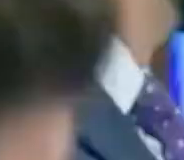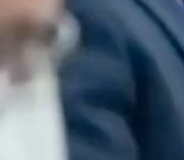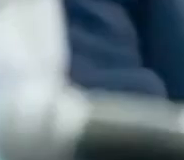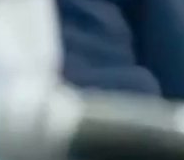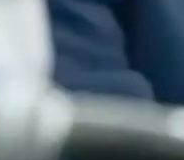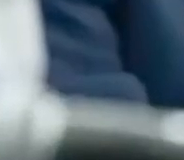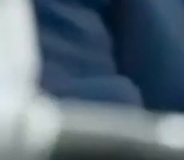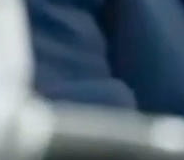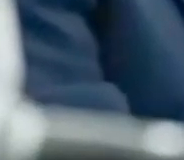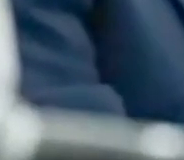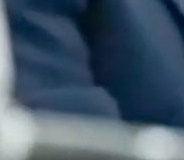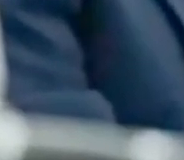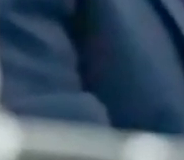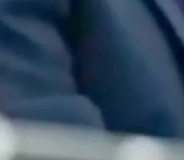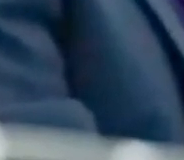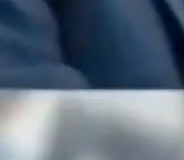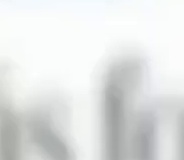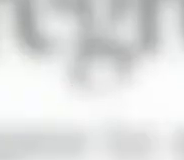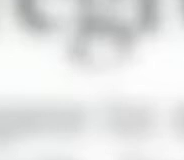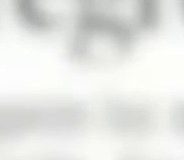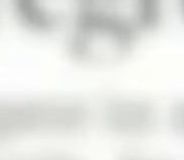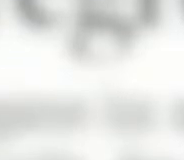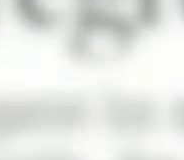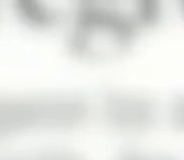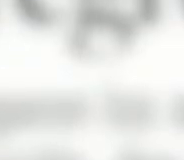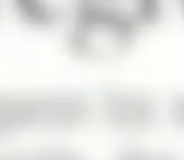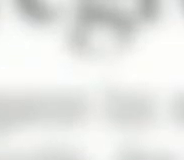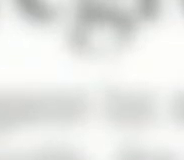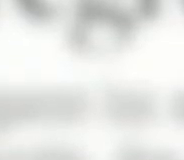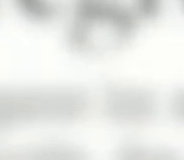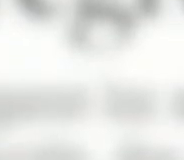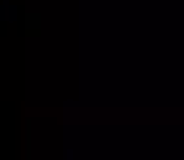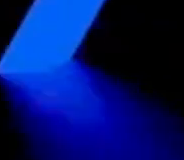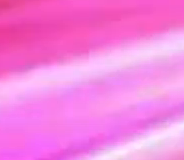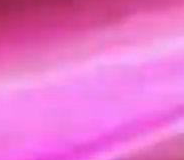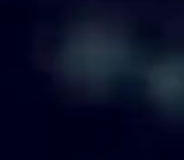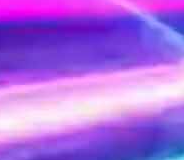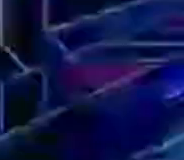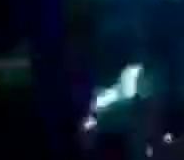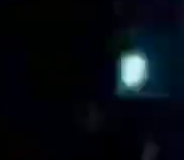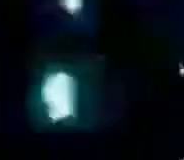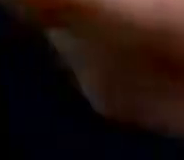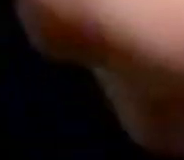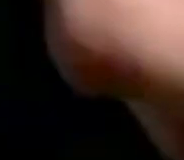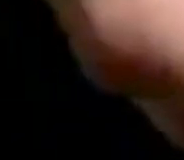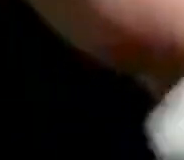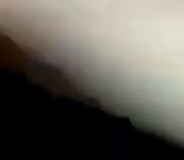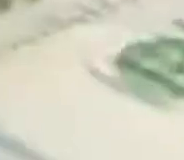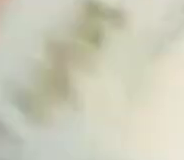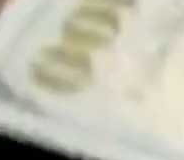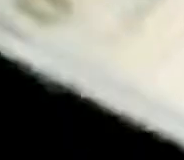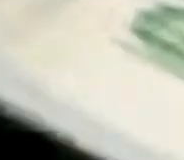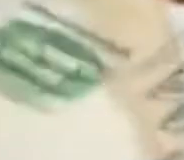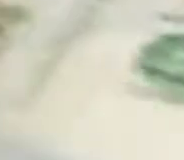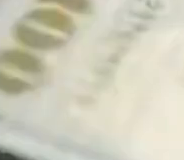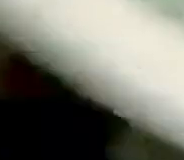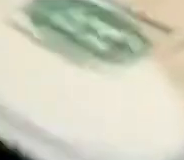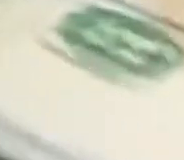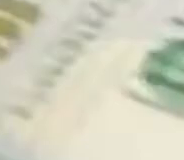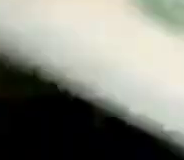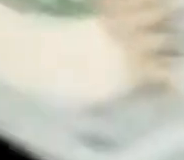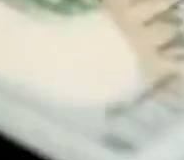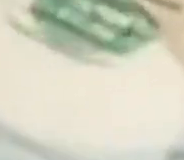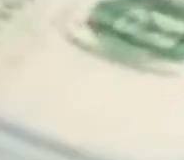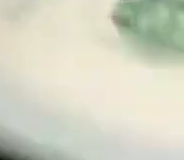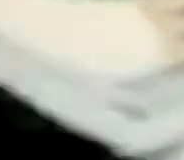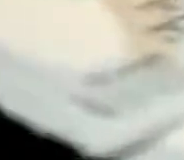otra manera no se hubiese podido realizar con la agilidad y urgencia requerida. Tras la aprobación del plan de